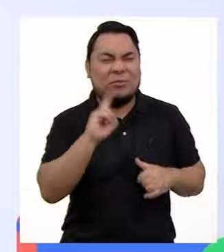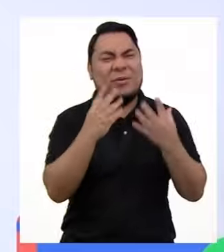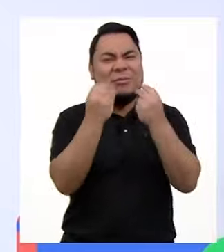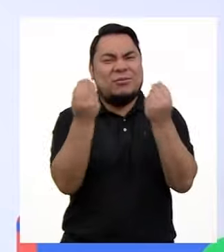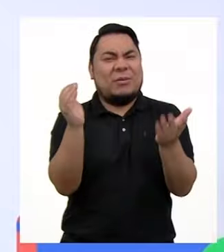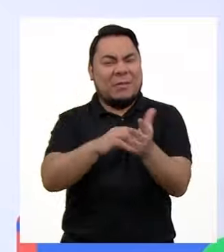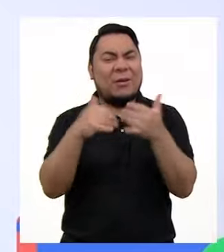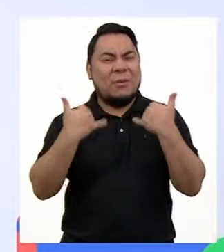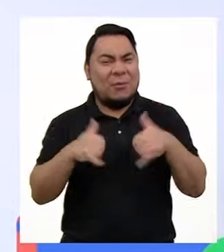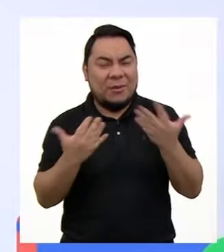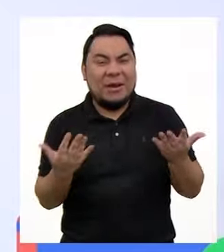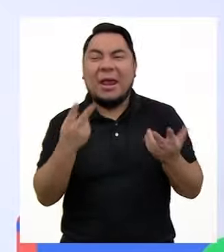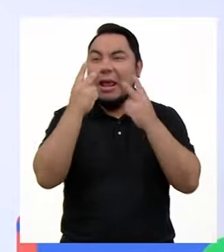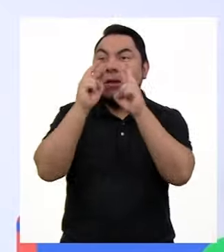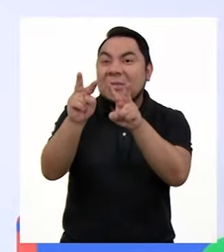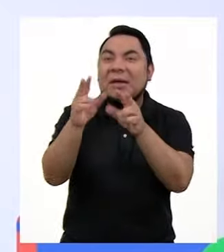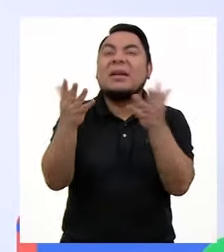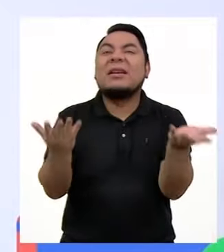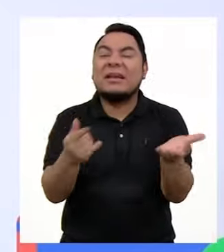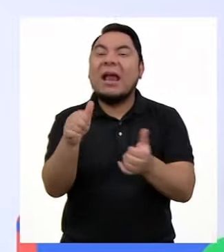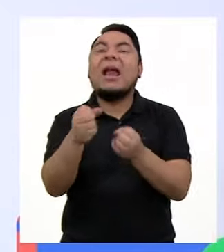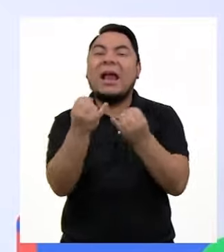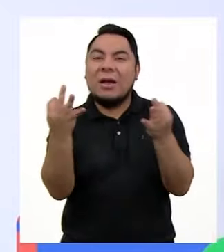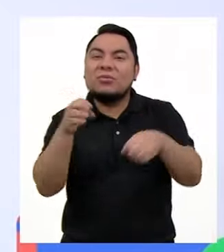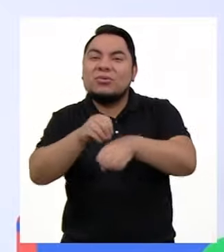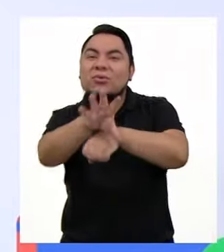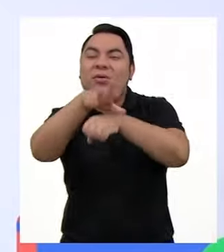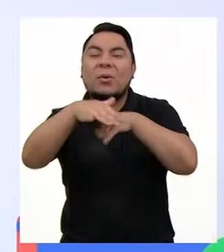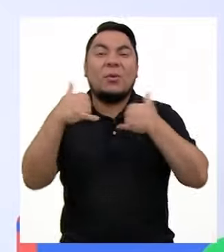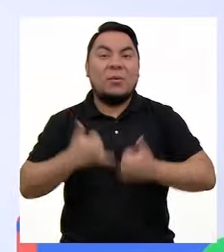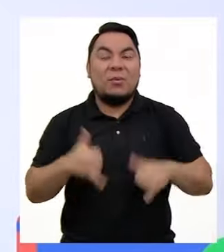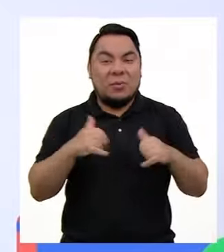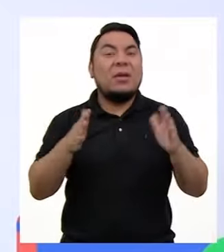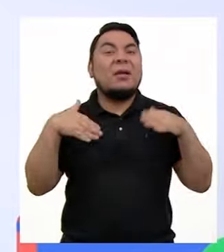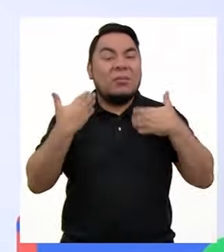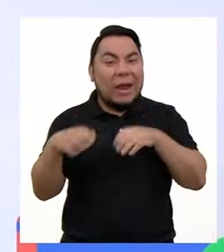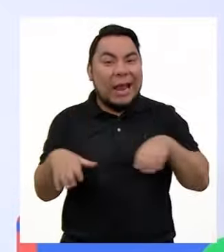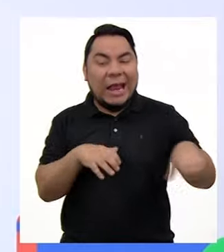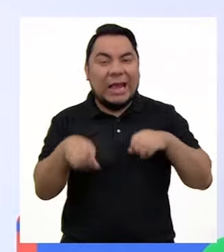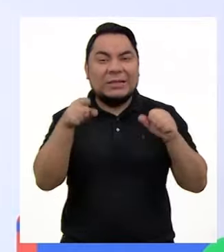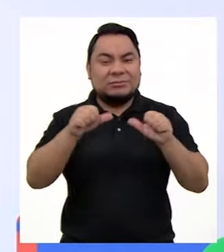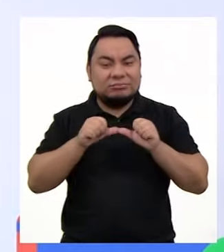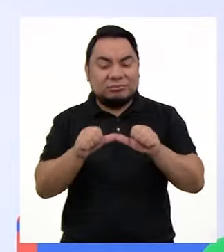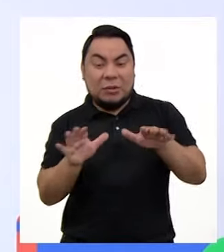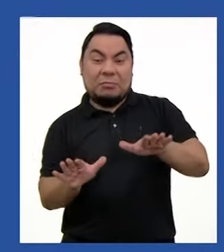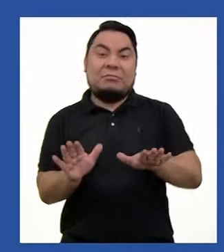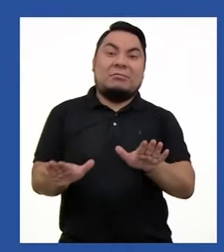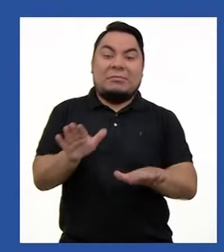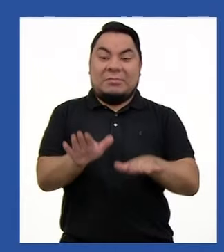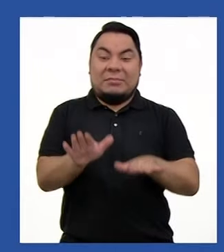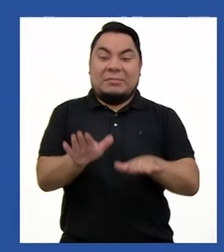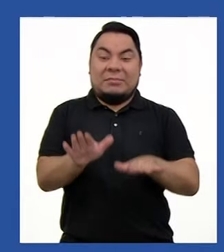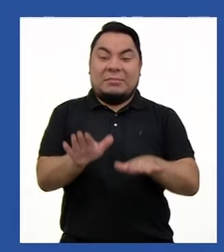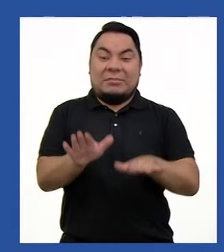muchos más. Vamos a observar algunas sugerencias de juegos que se pueden hacer para mantener el equilibrio. ¡Qué